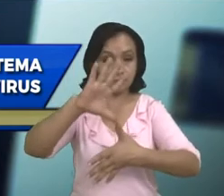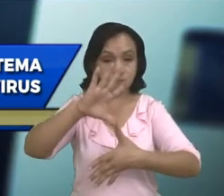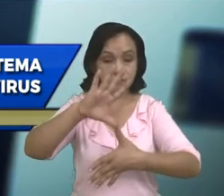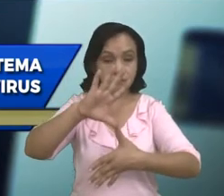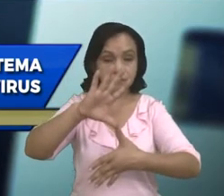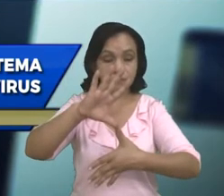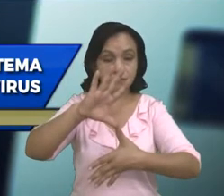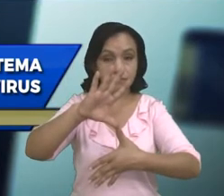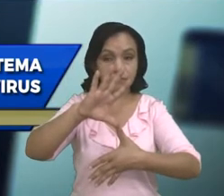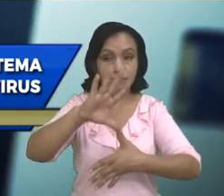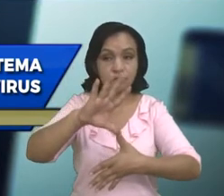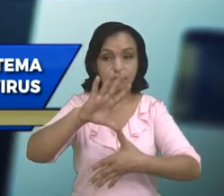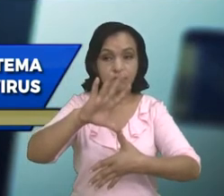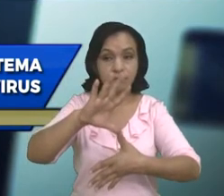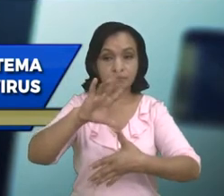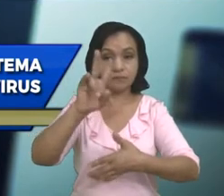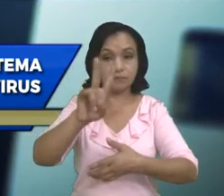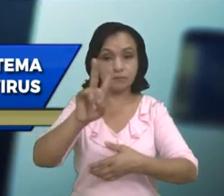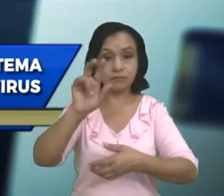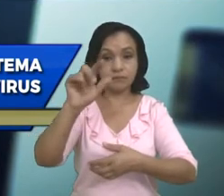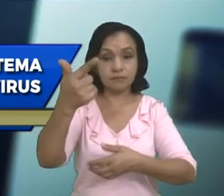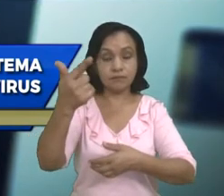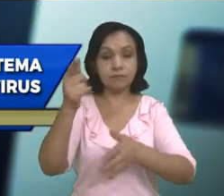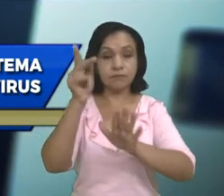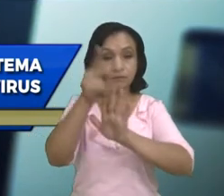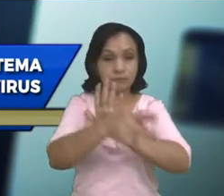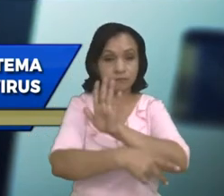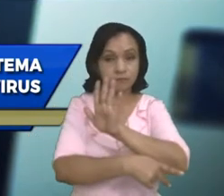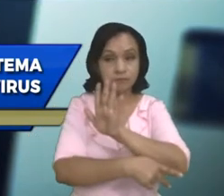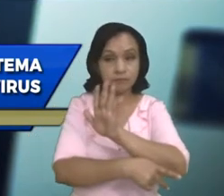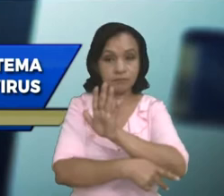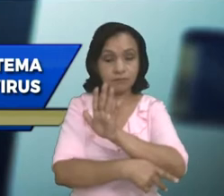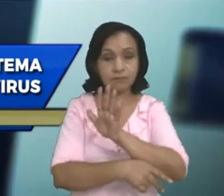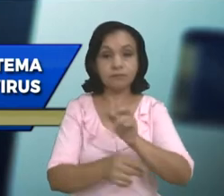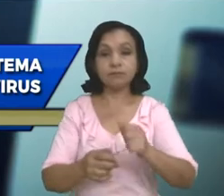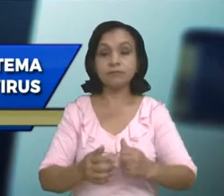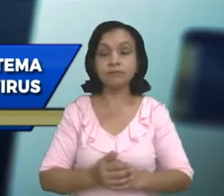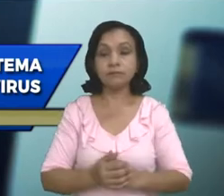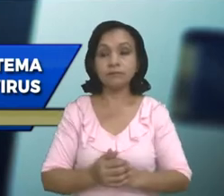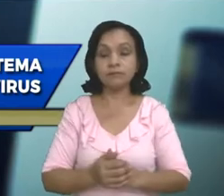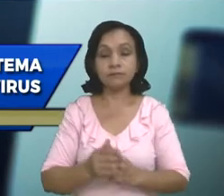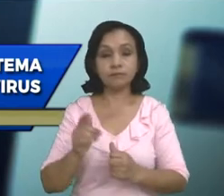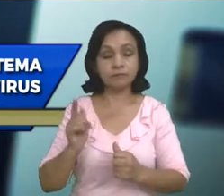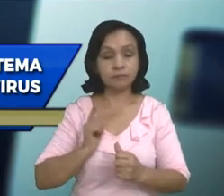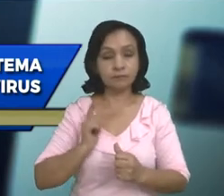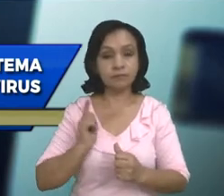40 27 países que tenemos